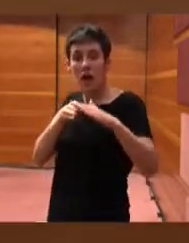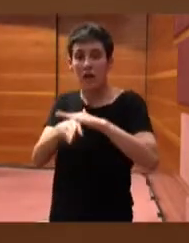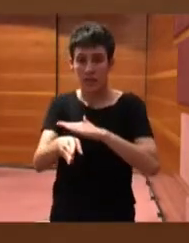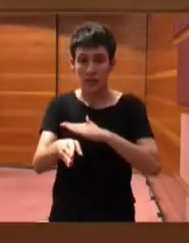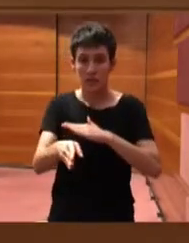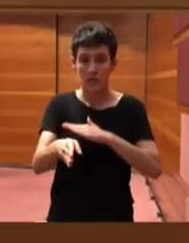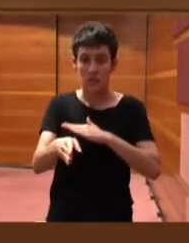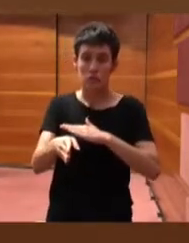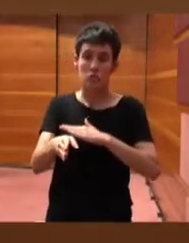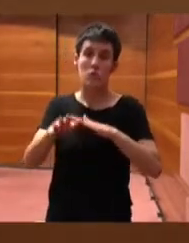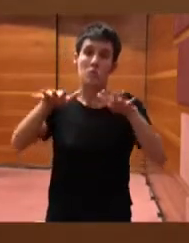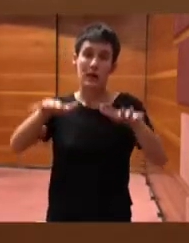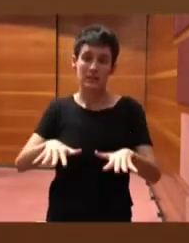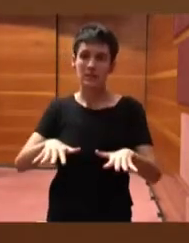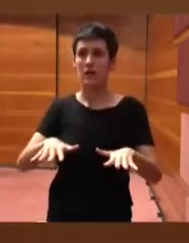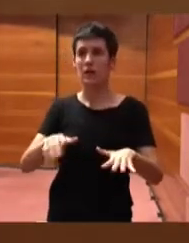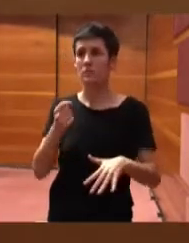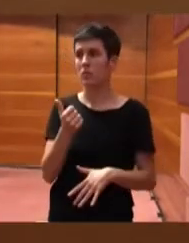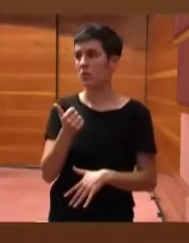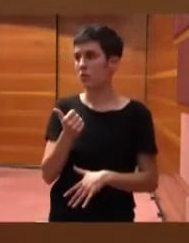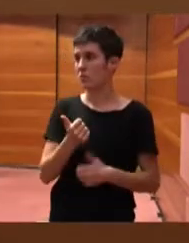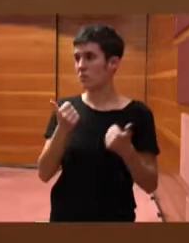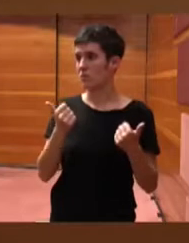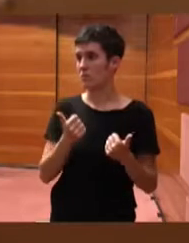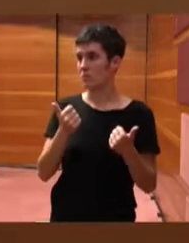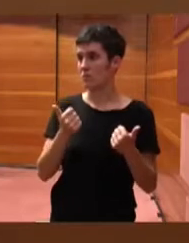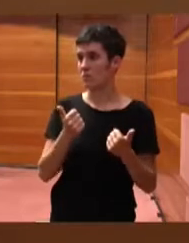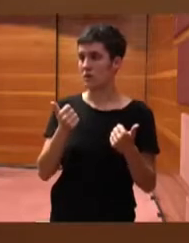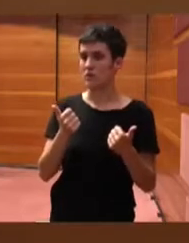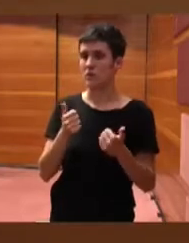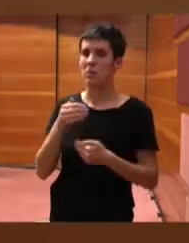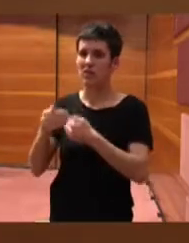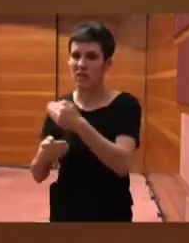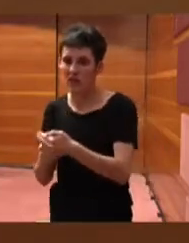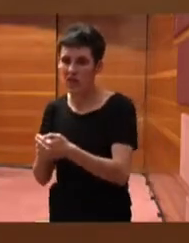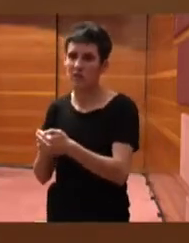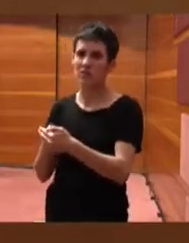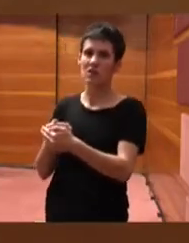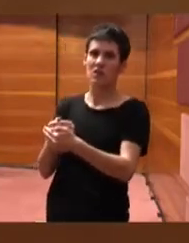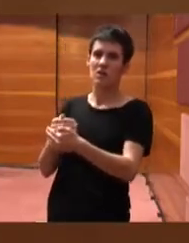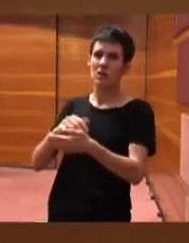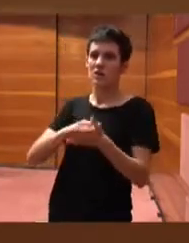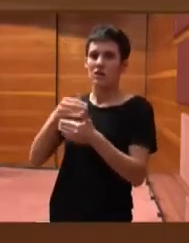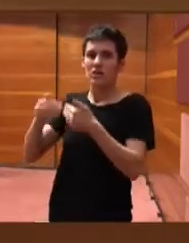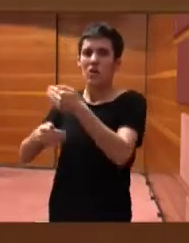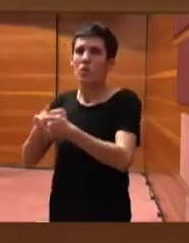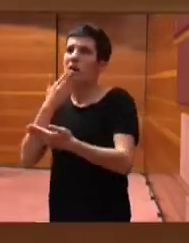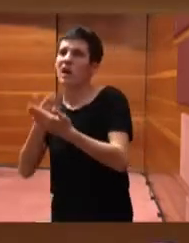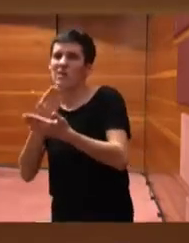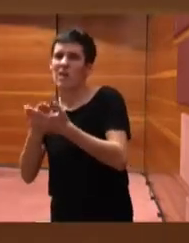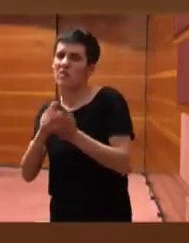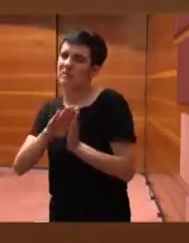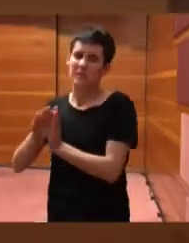a la transferencia pasiva, para mí tiene un poco más que el procedimiento, que el trámite, que la reclamación,